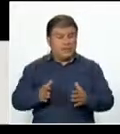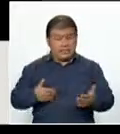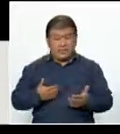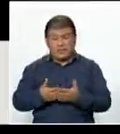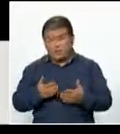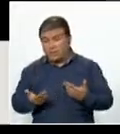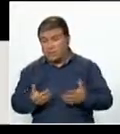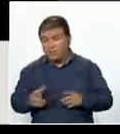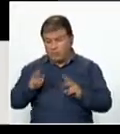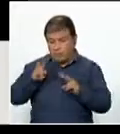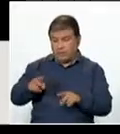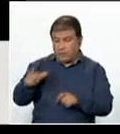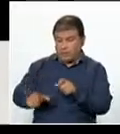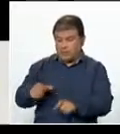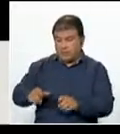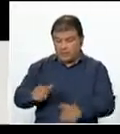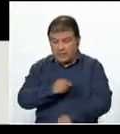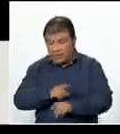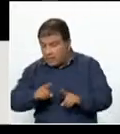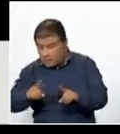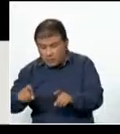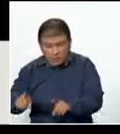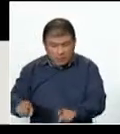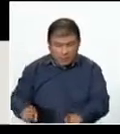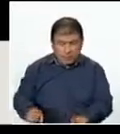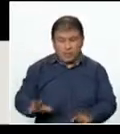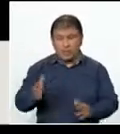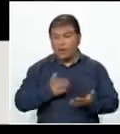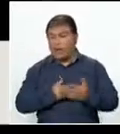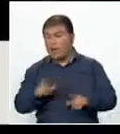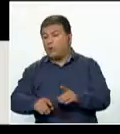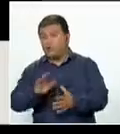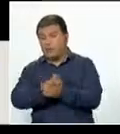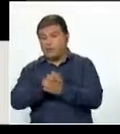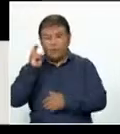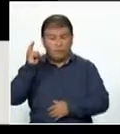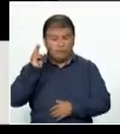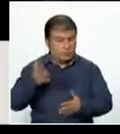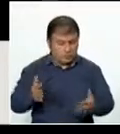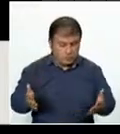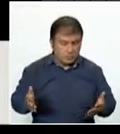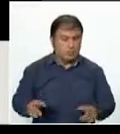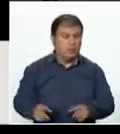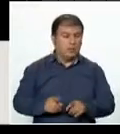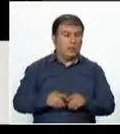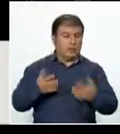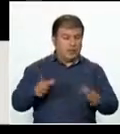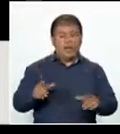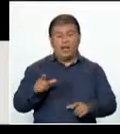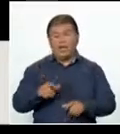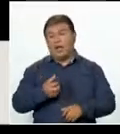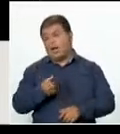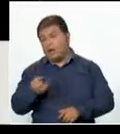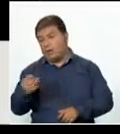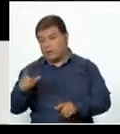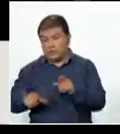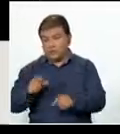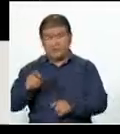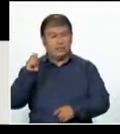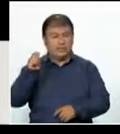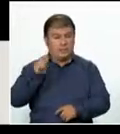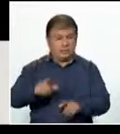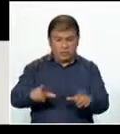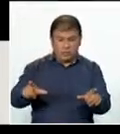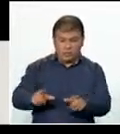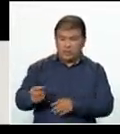aquí. Ya cuando vieron a las personas heridas, empezaron a preguntar si se trataba de uno de sus colegas, ¿no? Ya algunas personas, testigos del lugar,